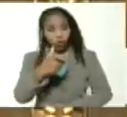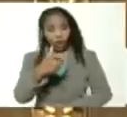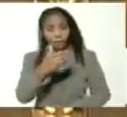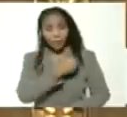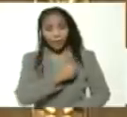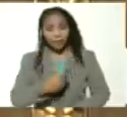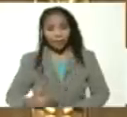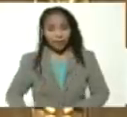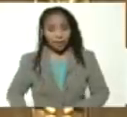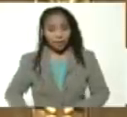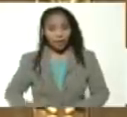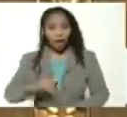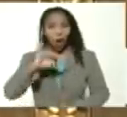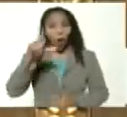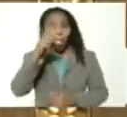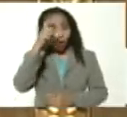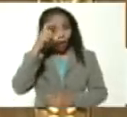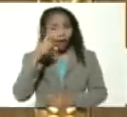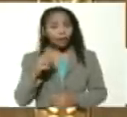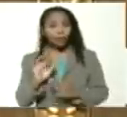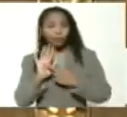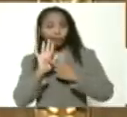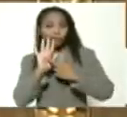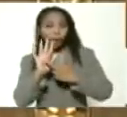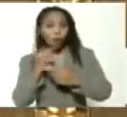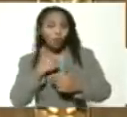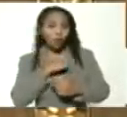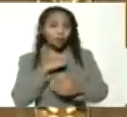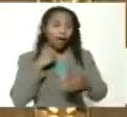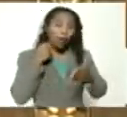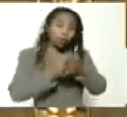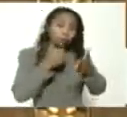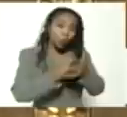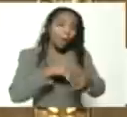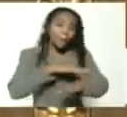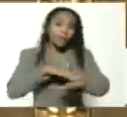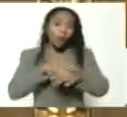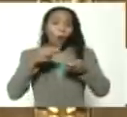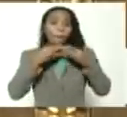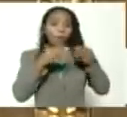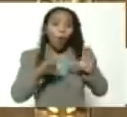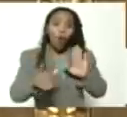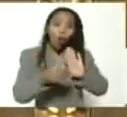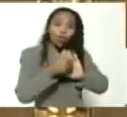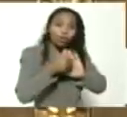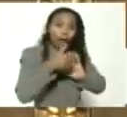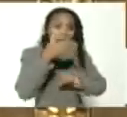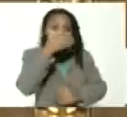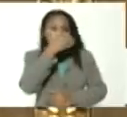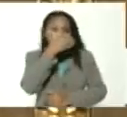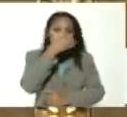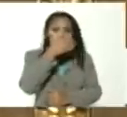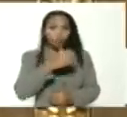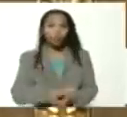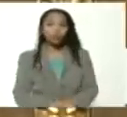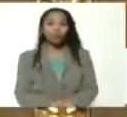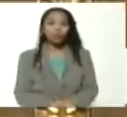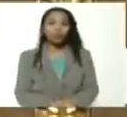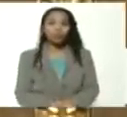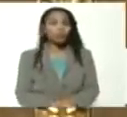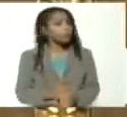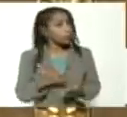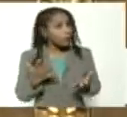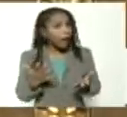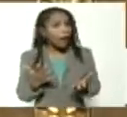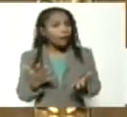Rodríguez, referir sobre nuestra lucha como Ministerio Público contra el terrorismo, que